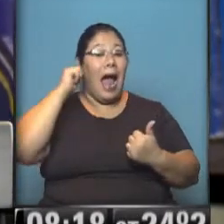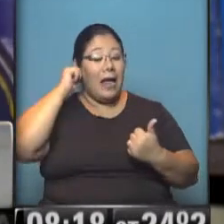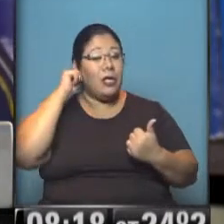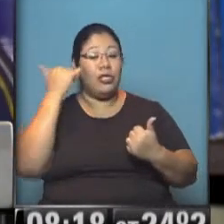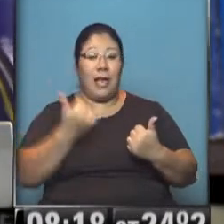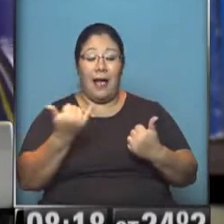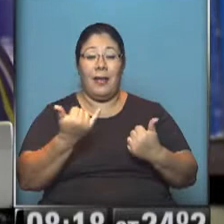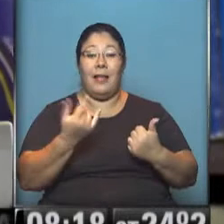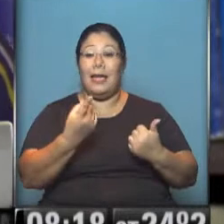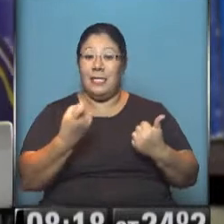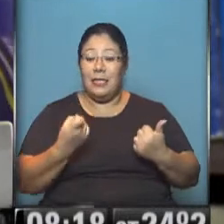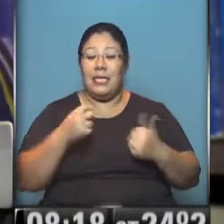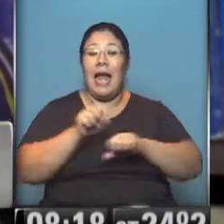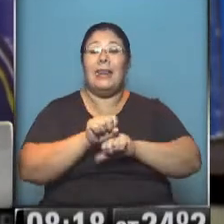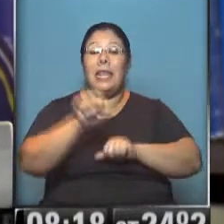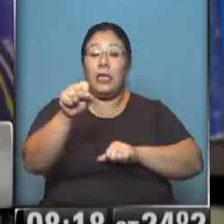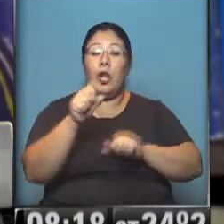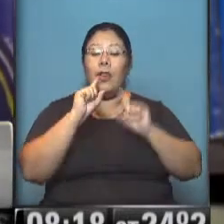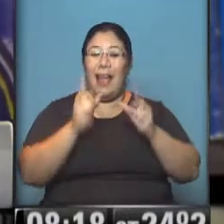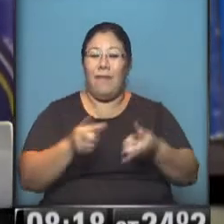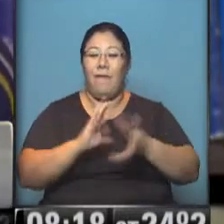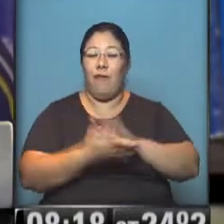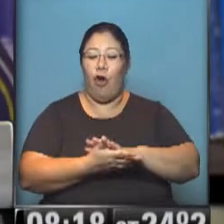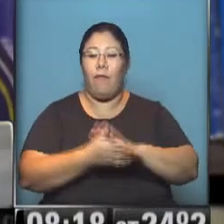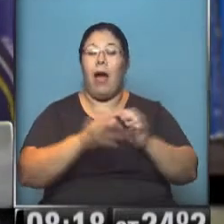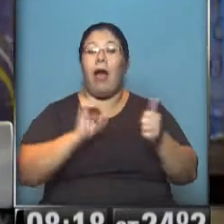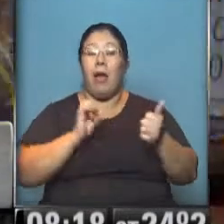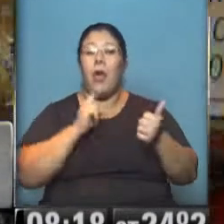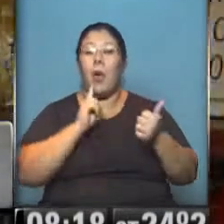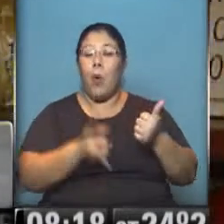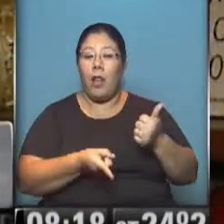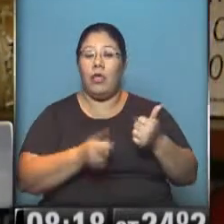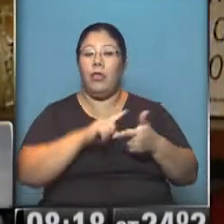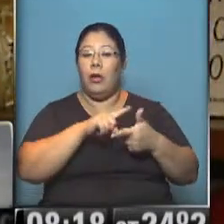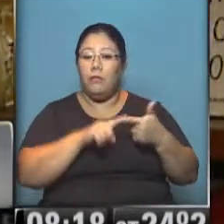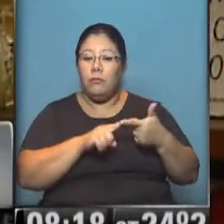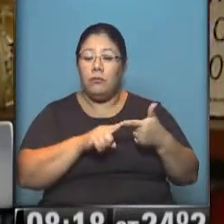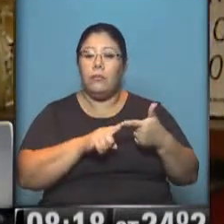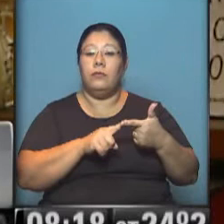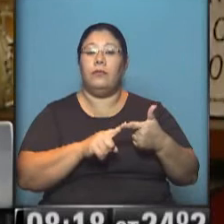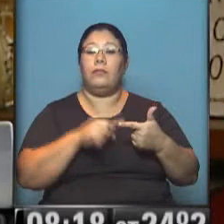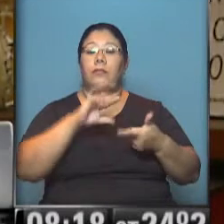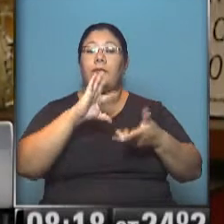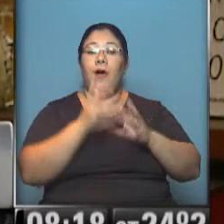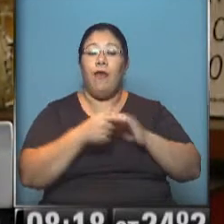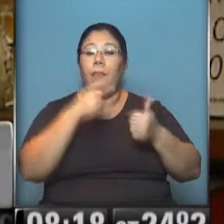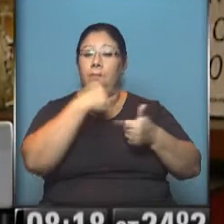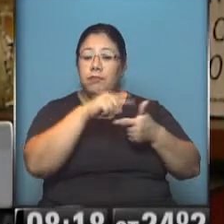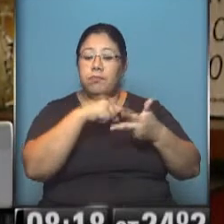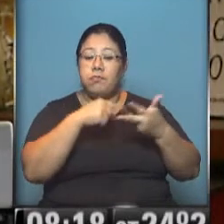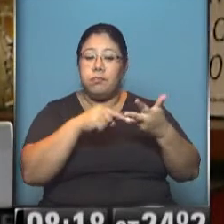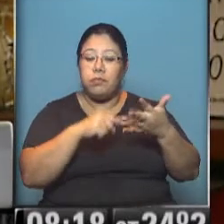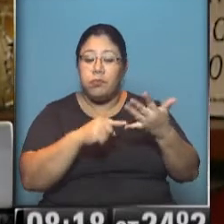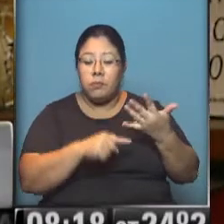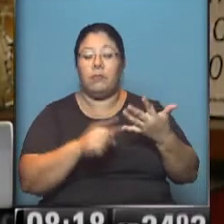de años que se exige en el título pero además y esto es lo más importante lo sustancial el candidato reúne la aptitud técnica la idoneidad